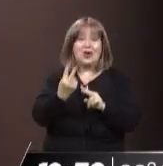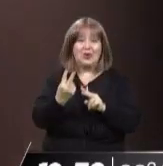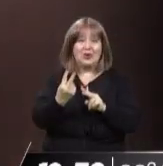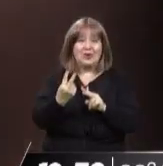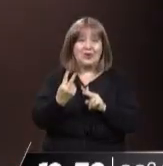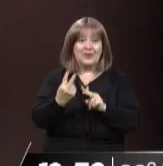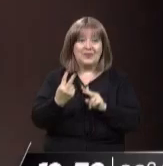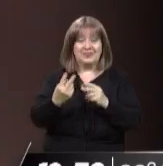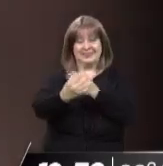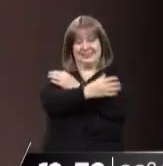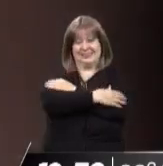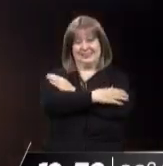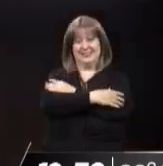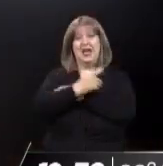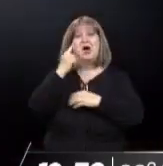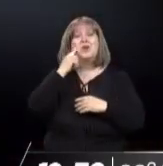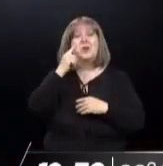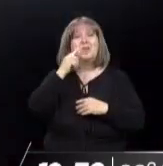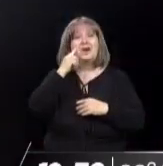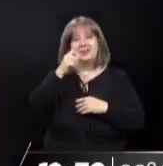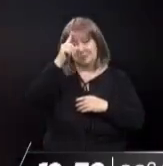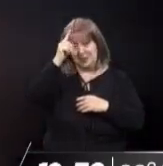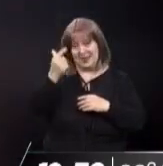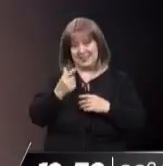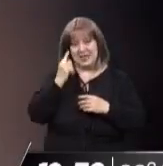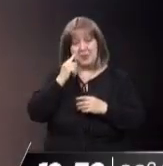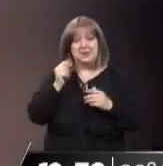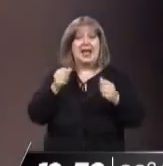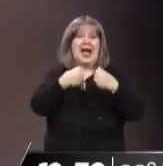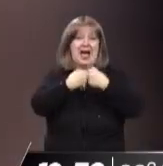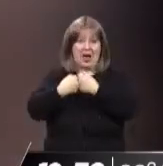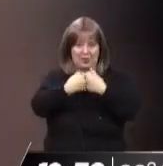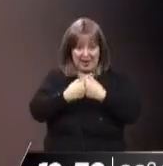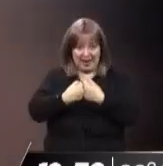Ay, no, no, no. Qué bonito, igual. Qué quilombo.